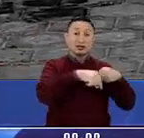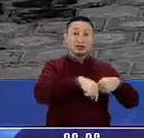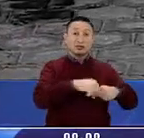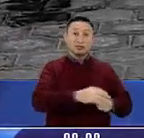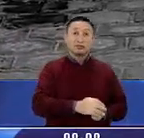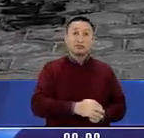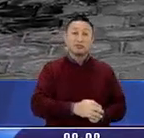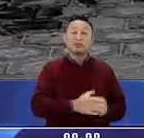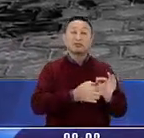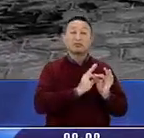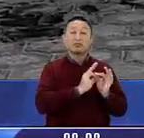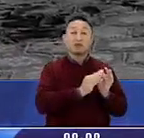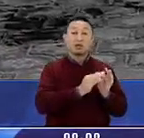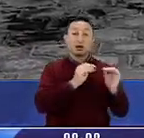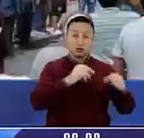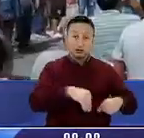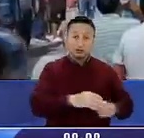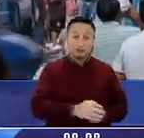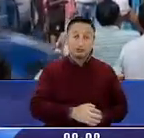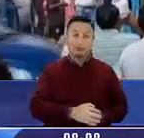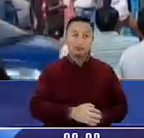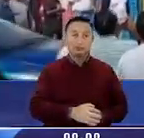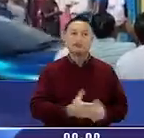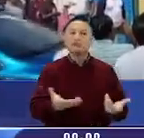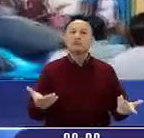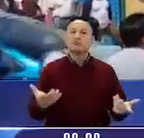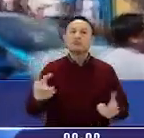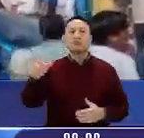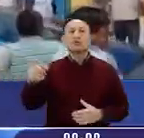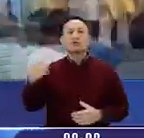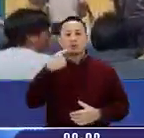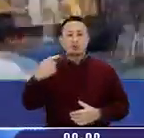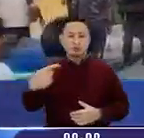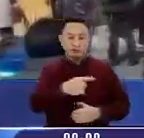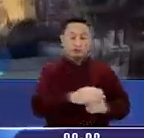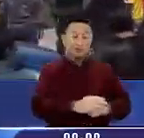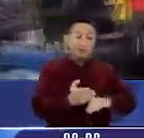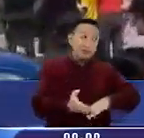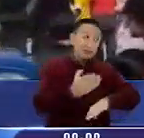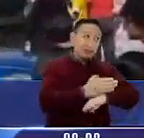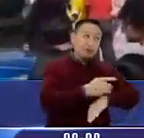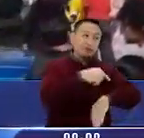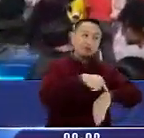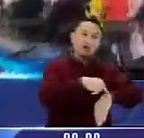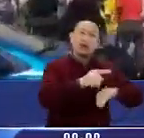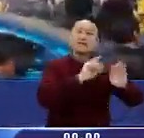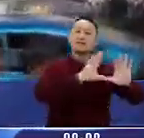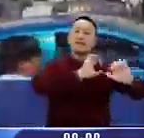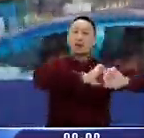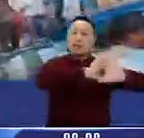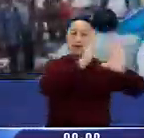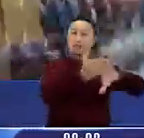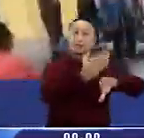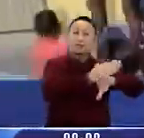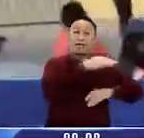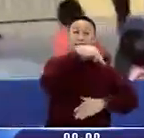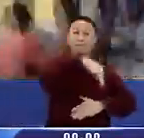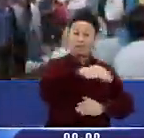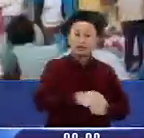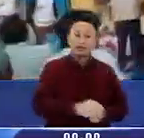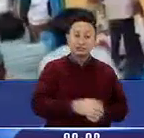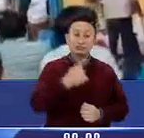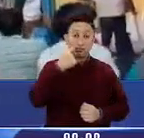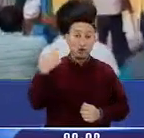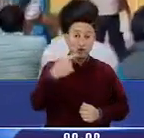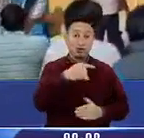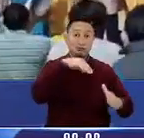la parroquia de Calderón, norte de Quito. El hecho, narran los vecinos, habría ocurrido alrededor de las 10 de la mañana del pasado martes, cuando el hombre